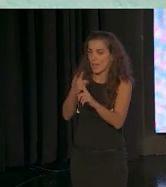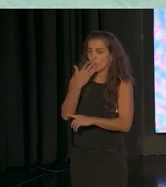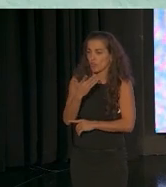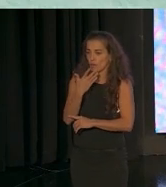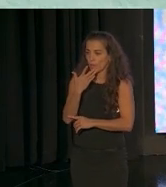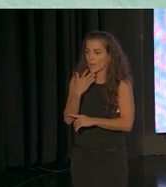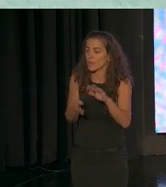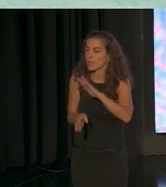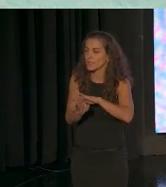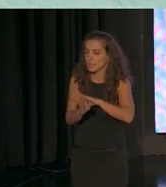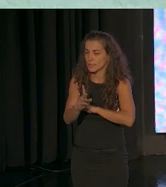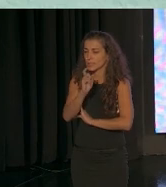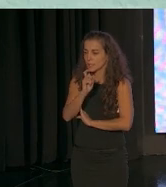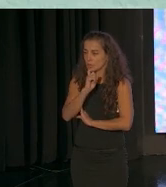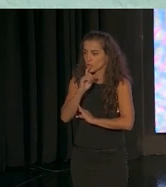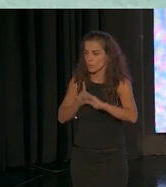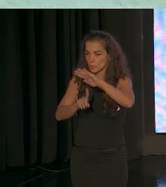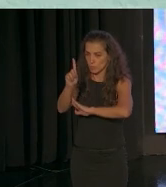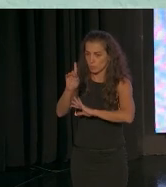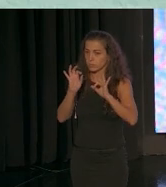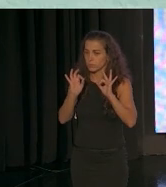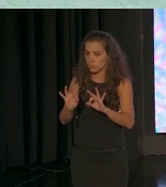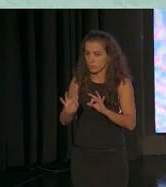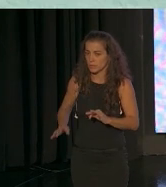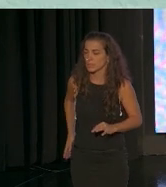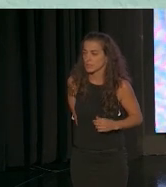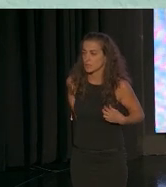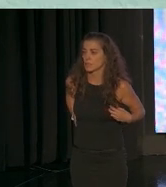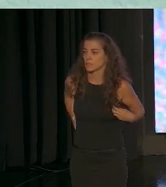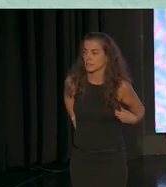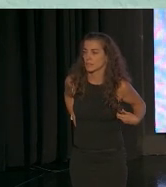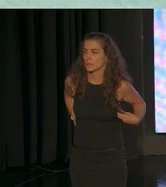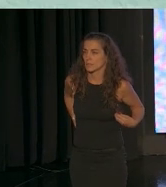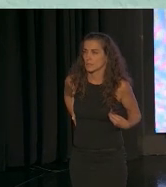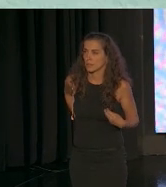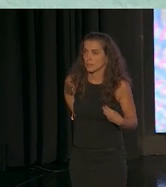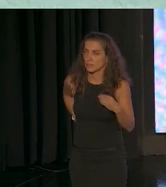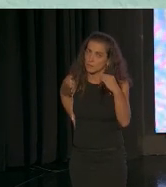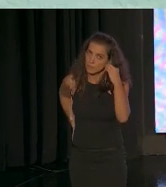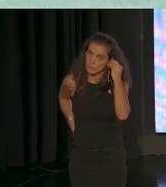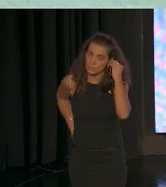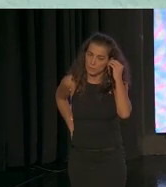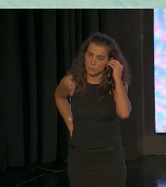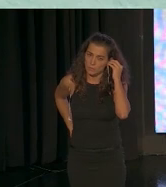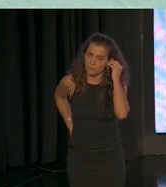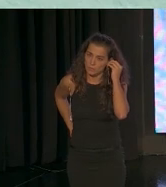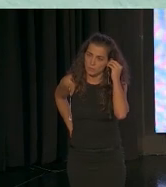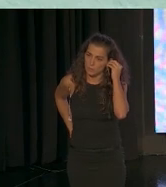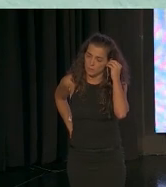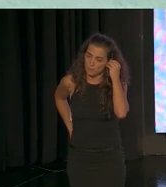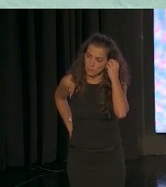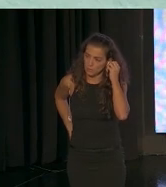seguido evolucionando un año después del confinamiento esas prácticas basadas en la teleintervención o acompañadas de la teleintervención.